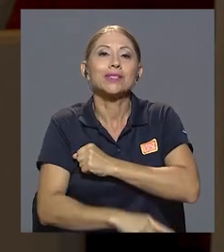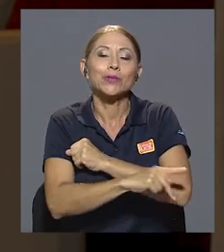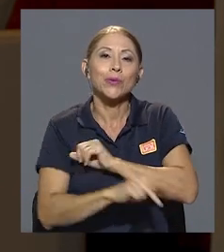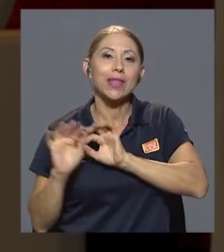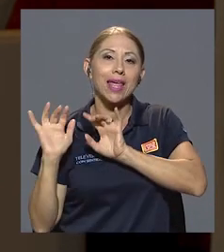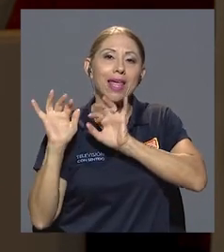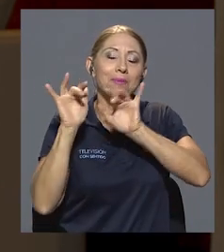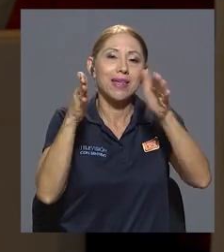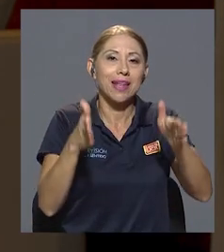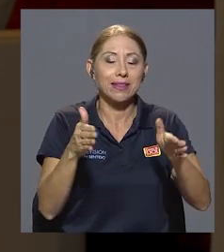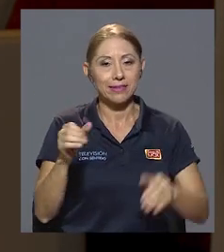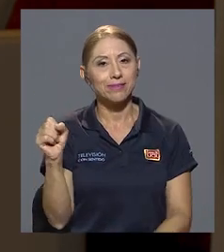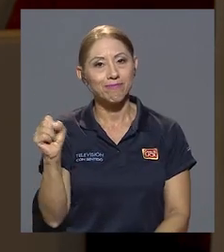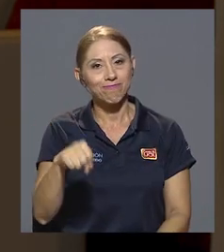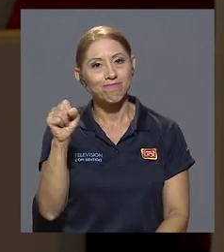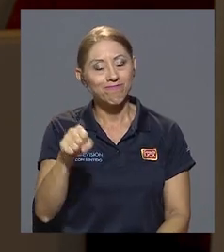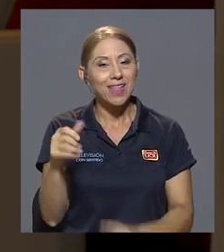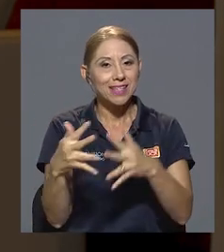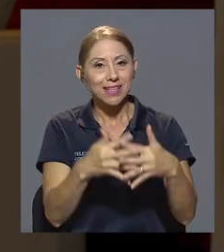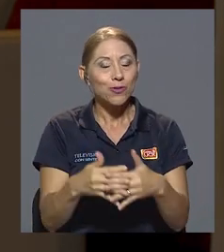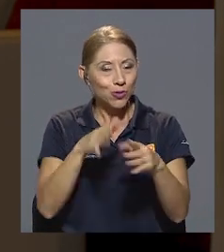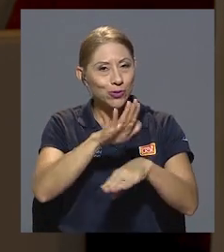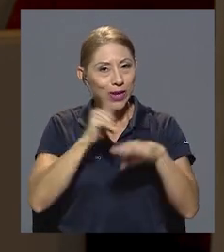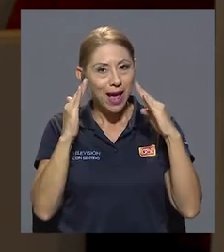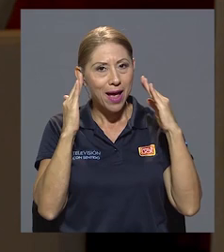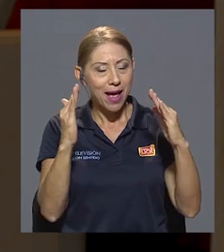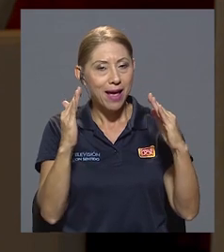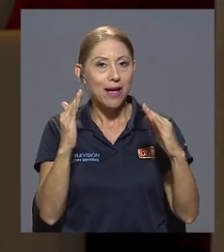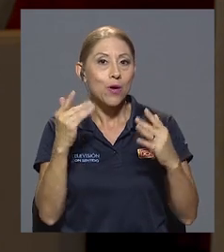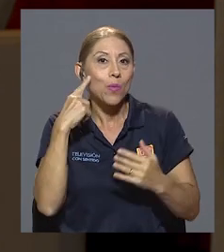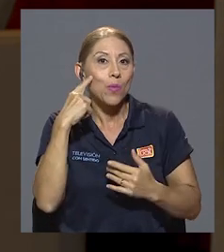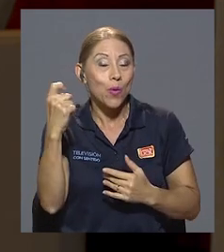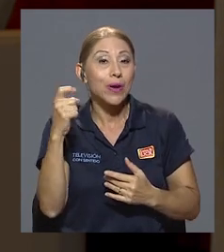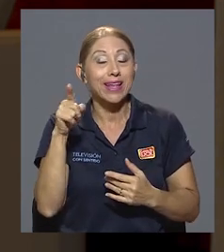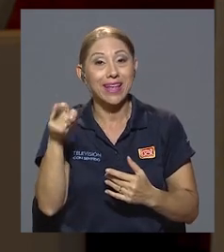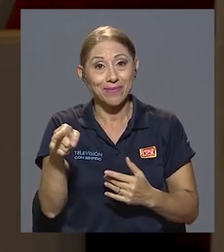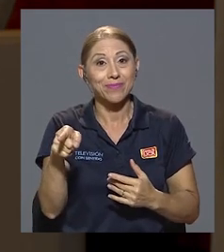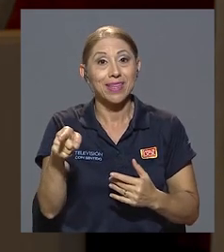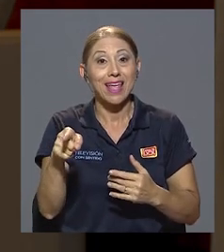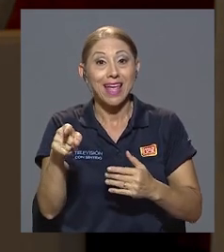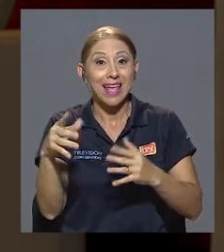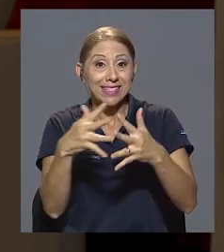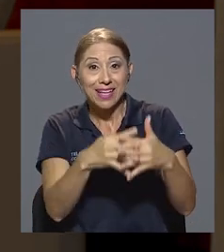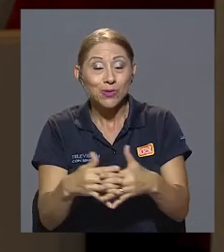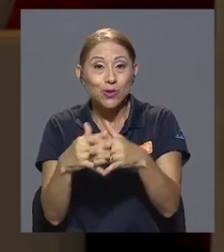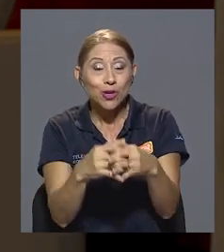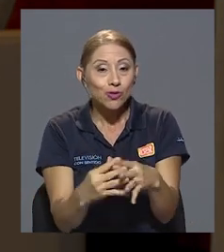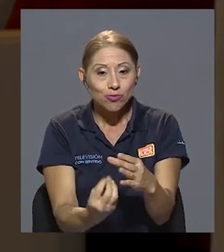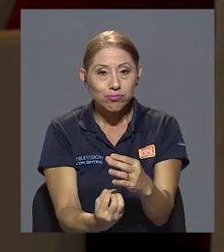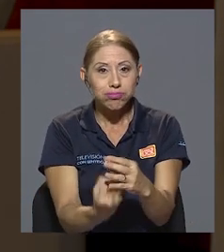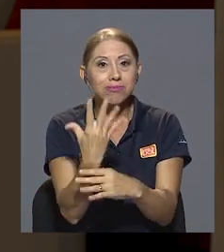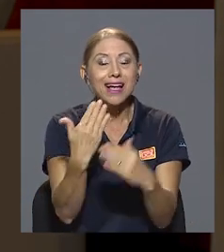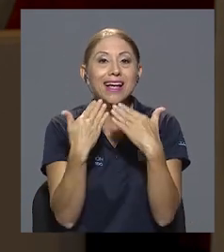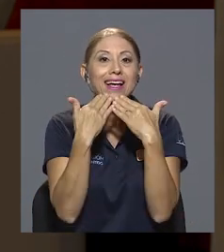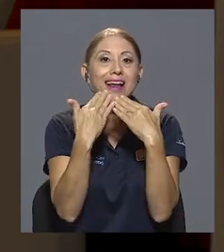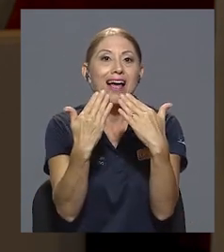eeuu son un caso verdaderamente llamativo con respecto al hecho de que se forma gracias a